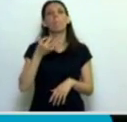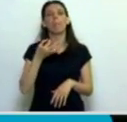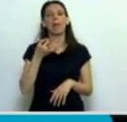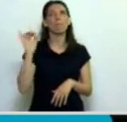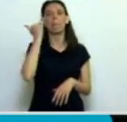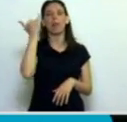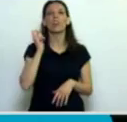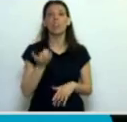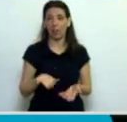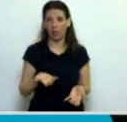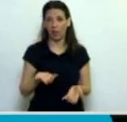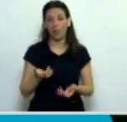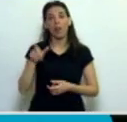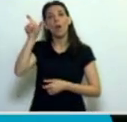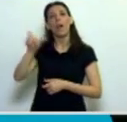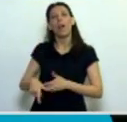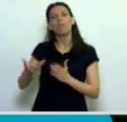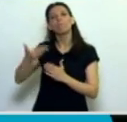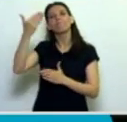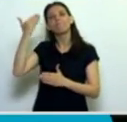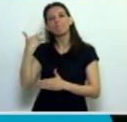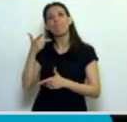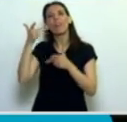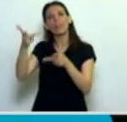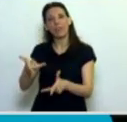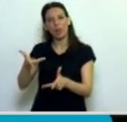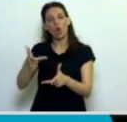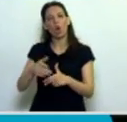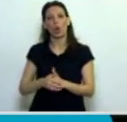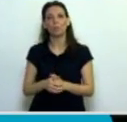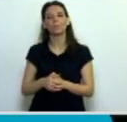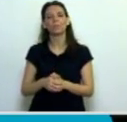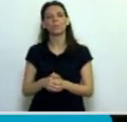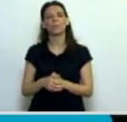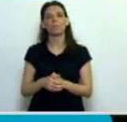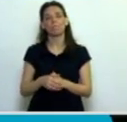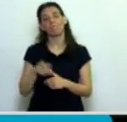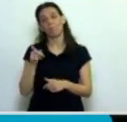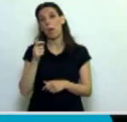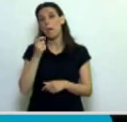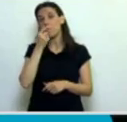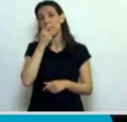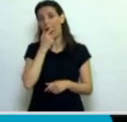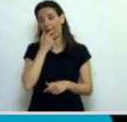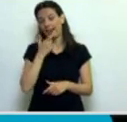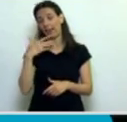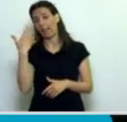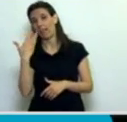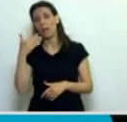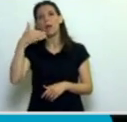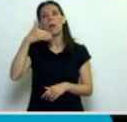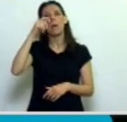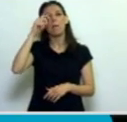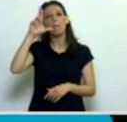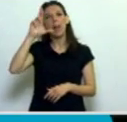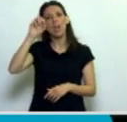lo que dijo en su momento, oportunamente, el gran vocero de Macri, Carlos Melconian.